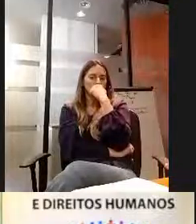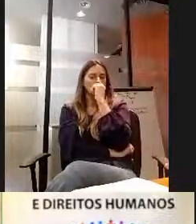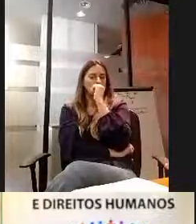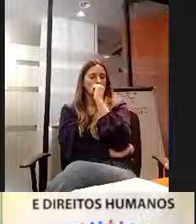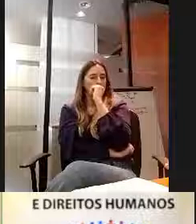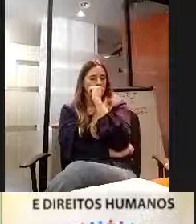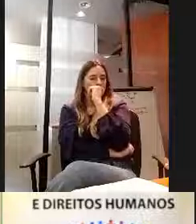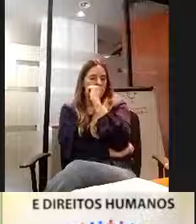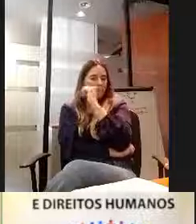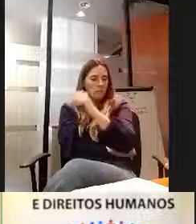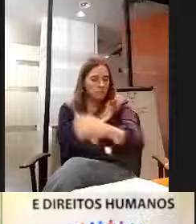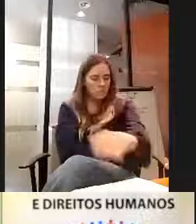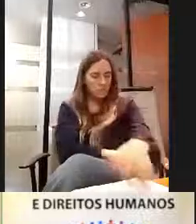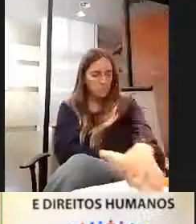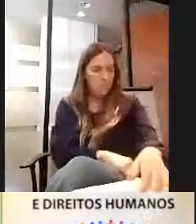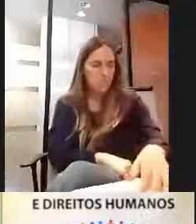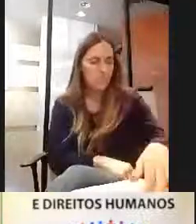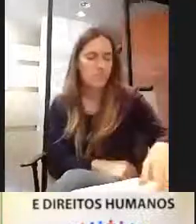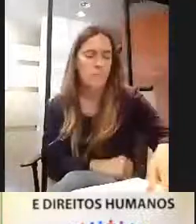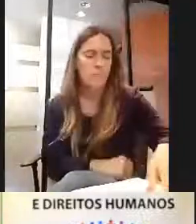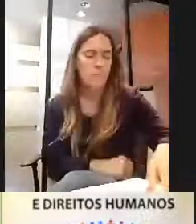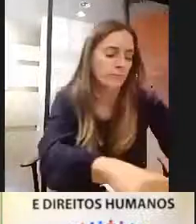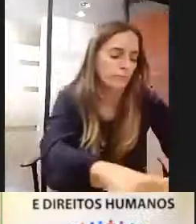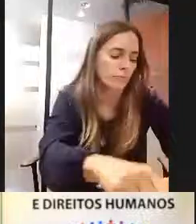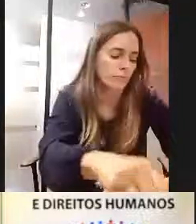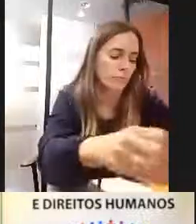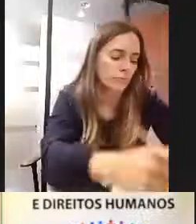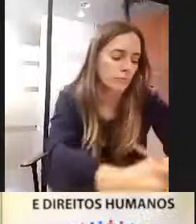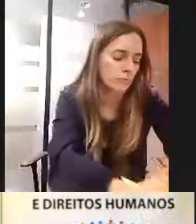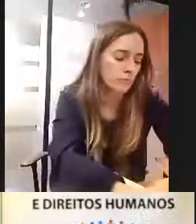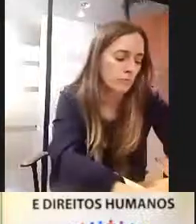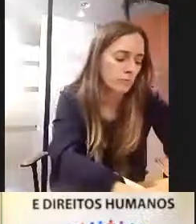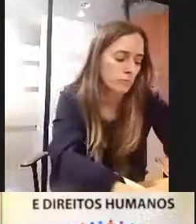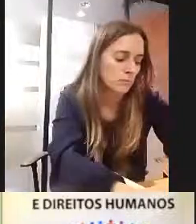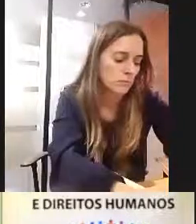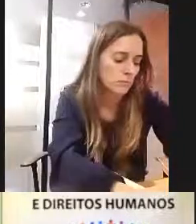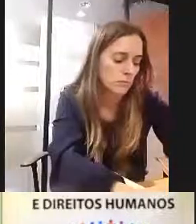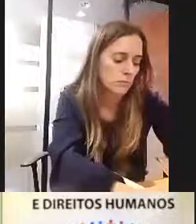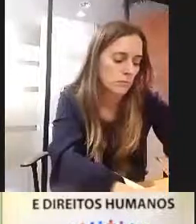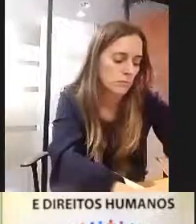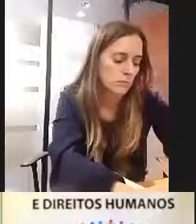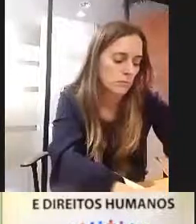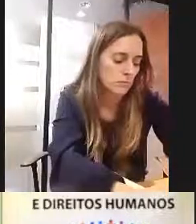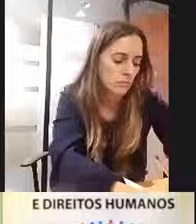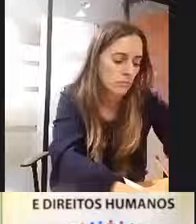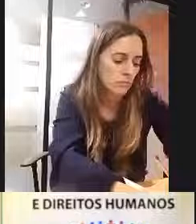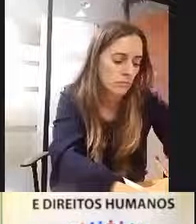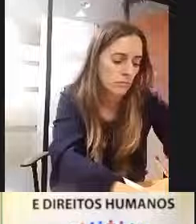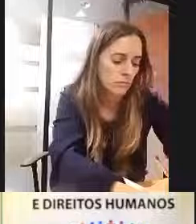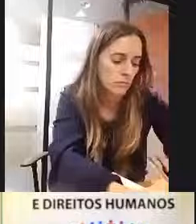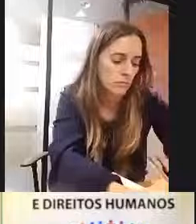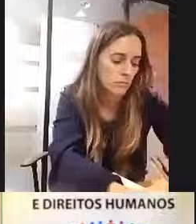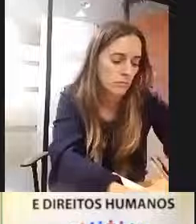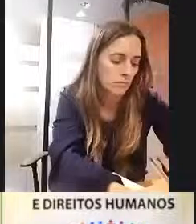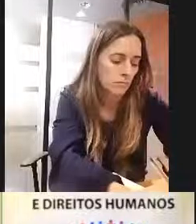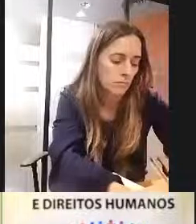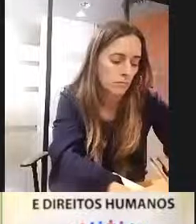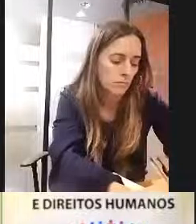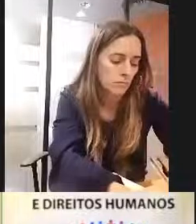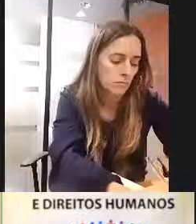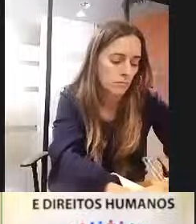Entonces tengo que preguntar, ¿hasta dónde podés trabajar con el otro? ¿Qué es lo que vos querés? ¿Cuáles son tus posibilidades